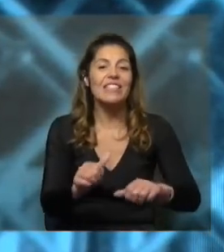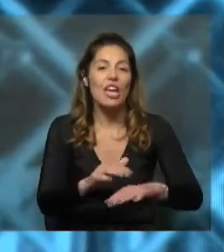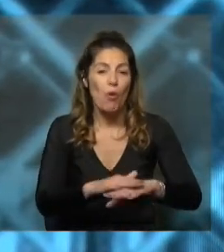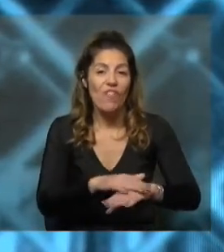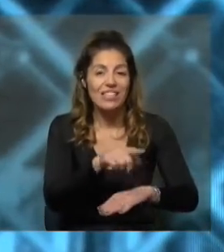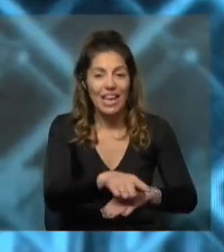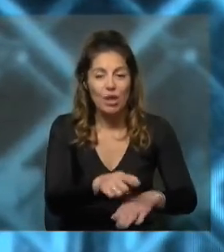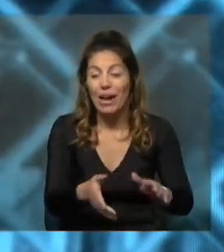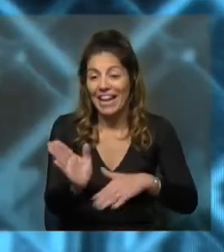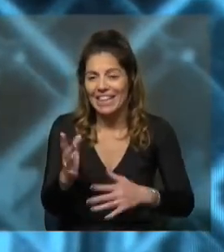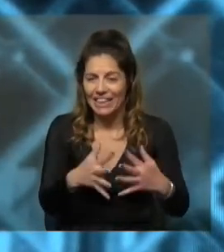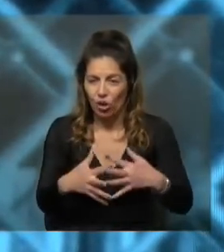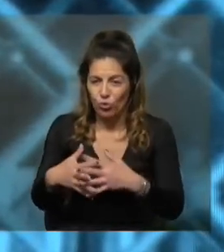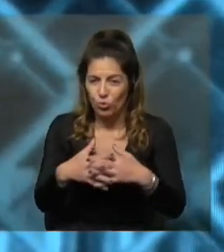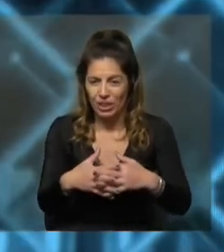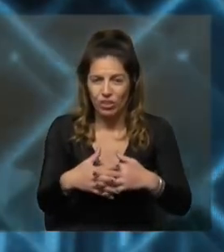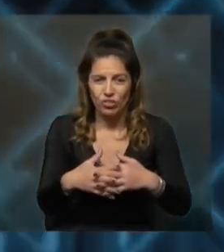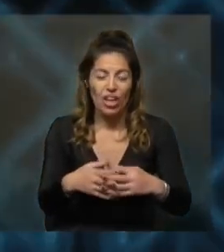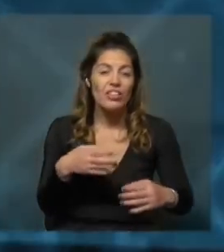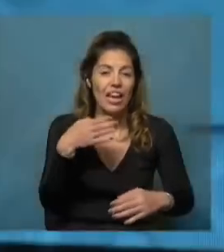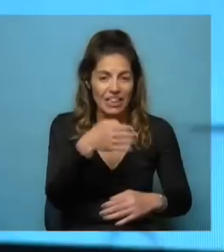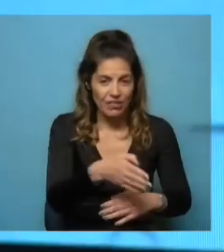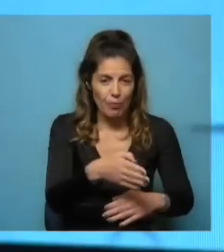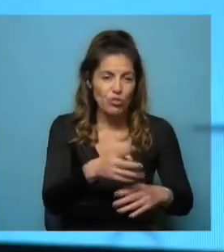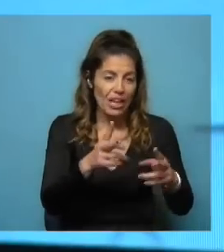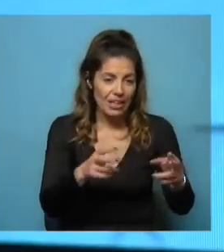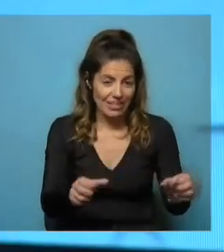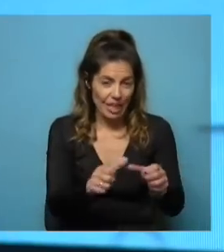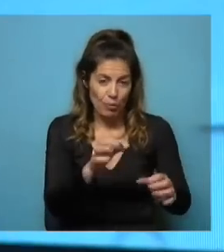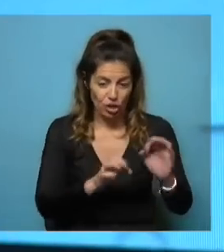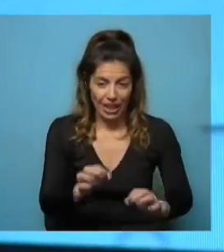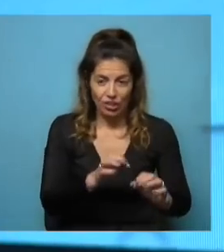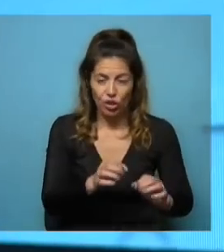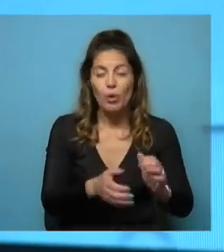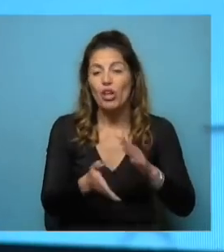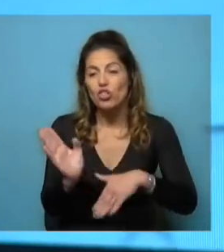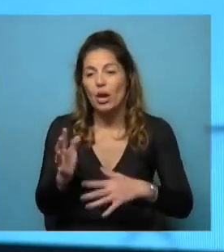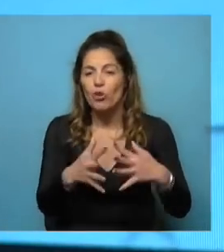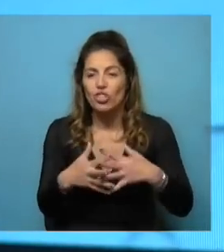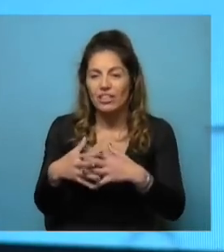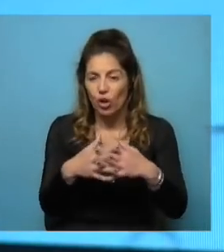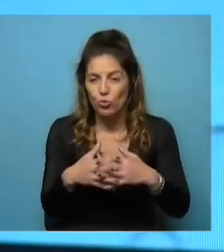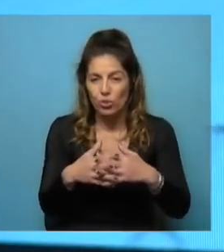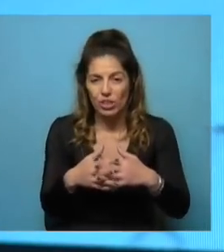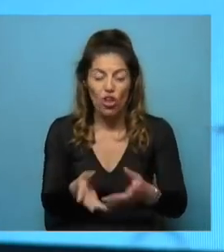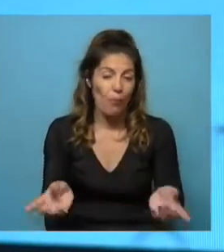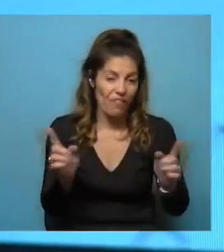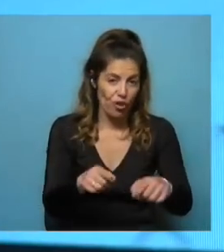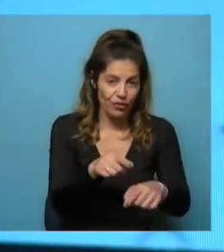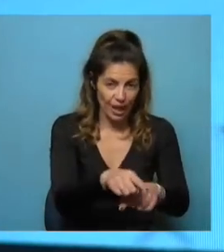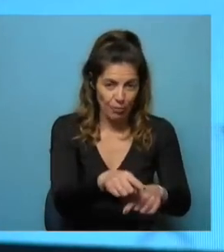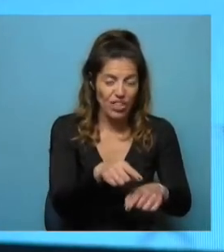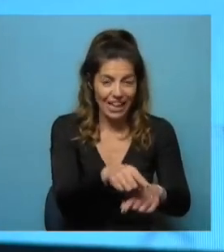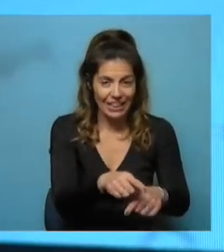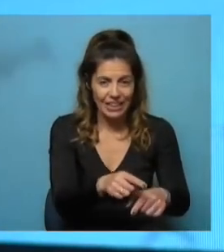ya sea íbamos hacíamos temporada nos íbamos a Estados Unidos a ser temporada volvíamos otra